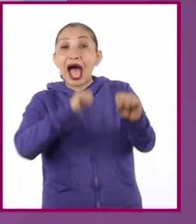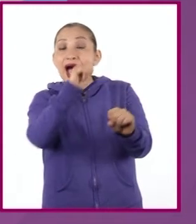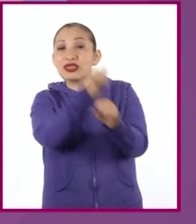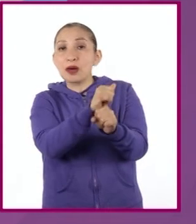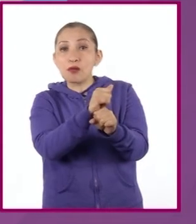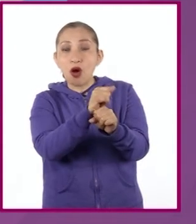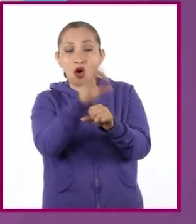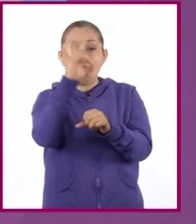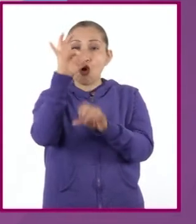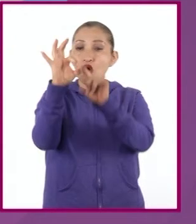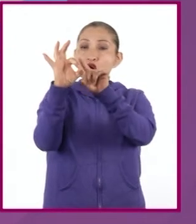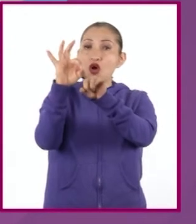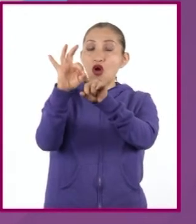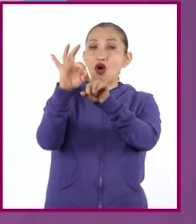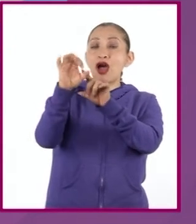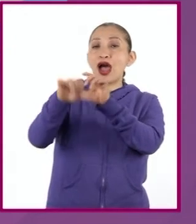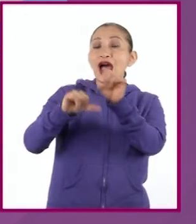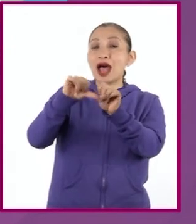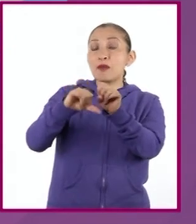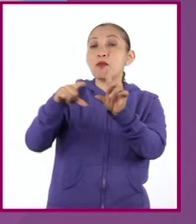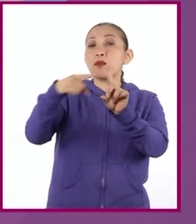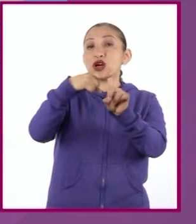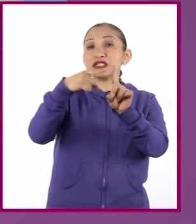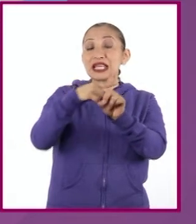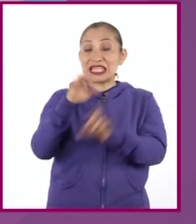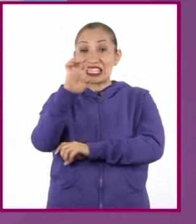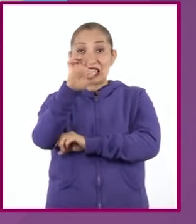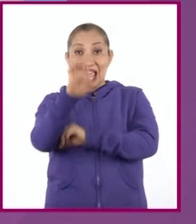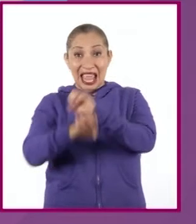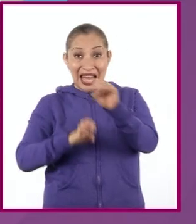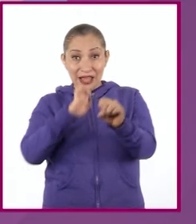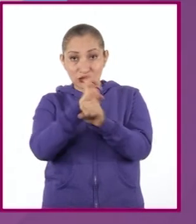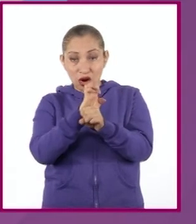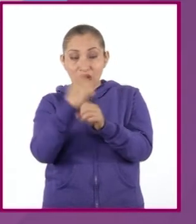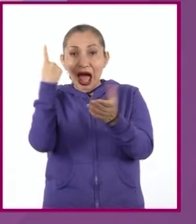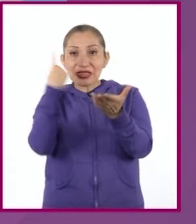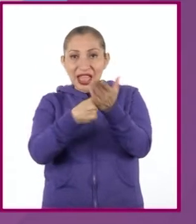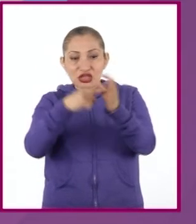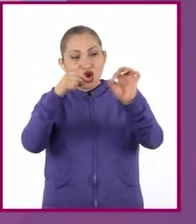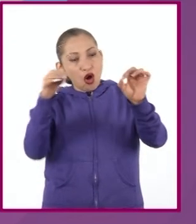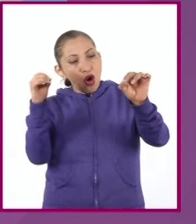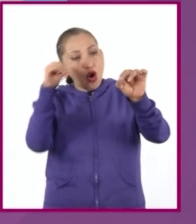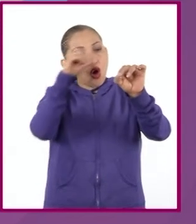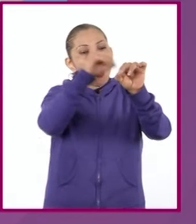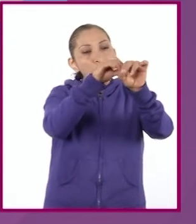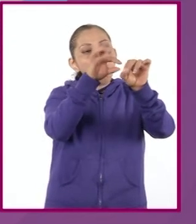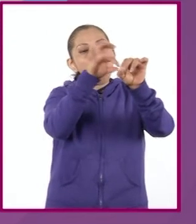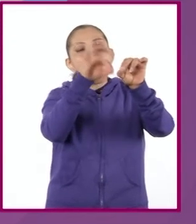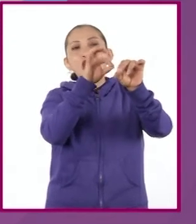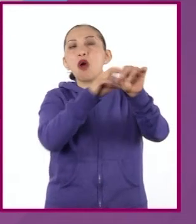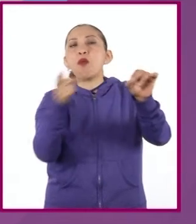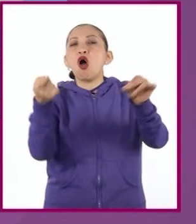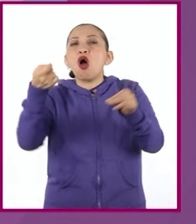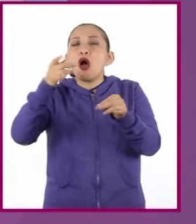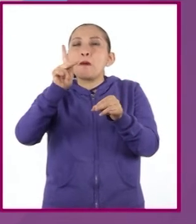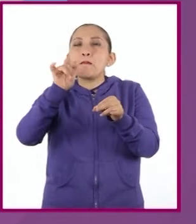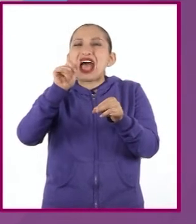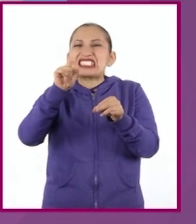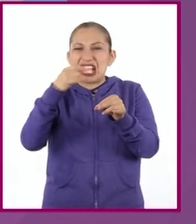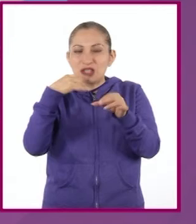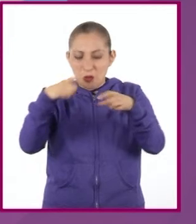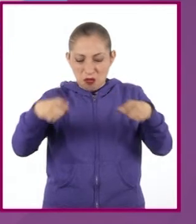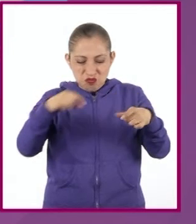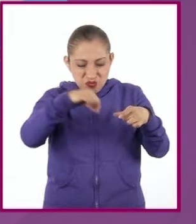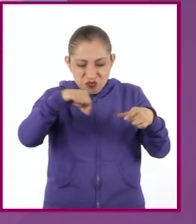una esfera de carga positiva y que los electrones estaban metidos en ella, como las pasas en un panqué. Por